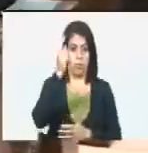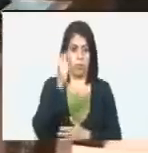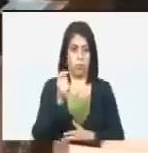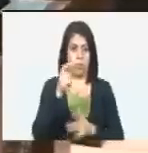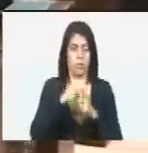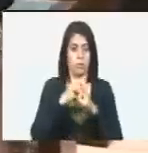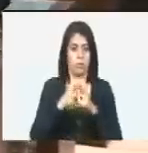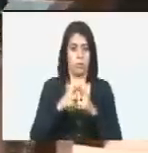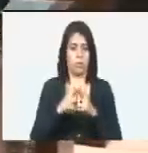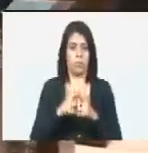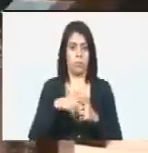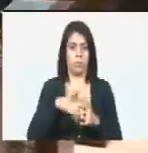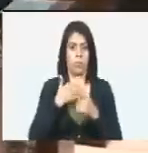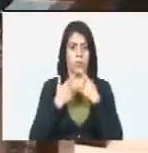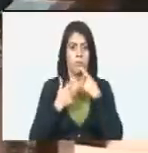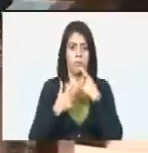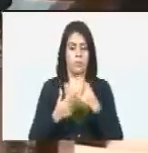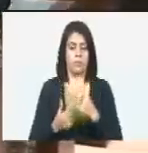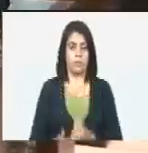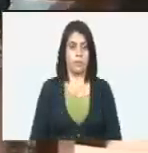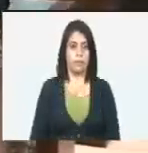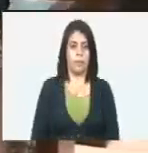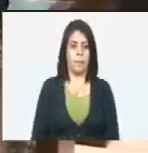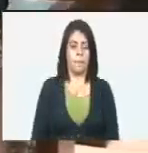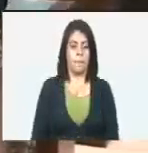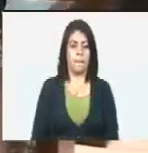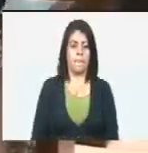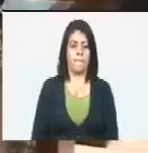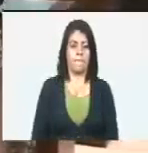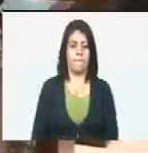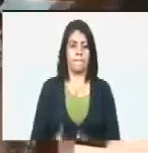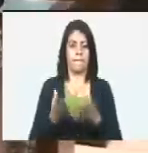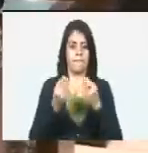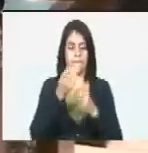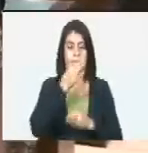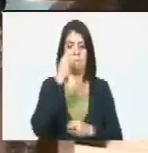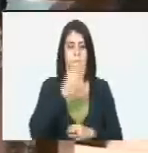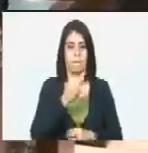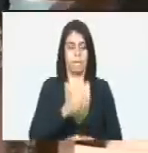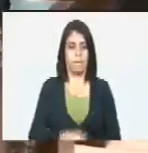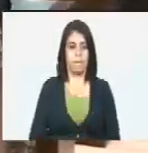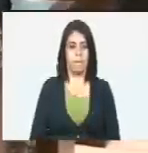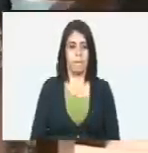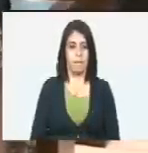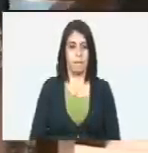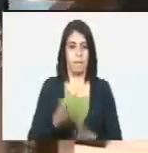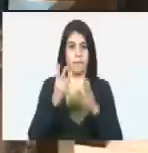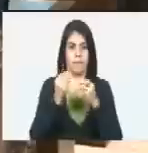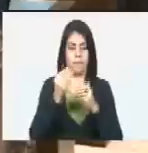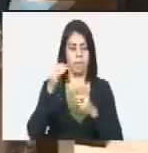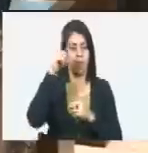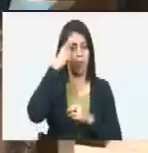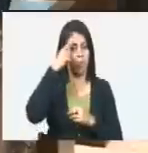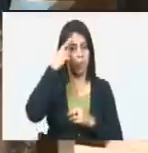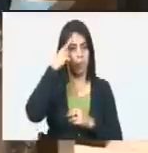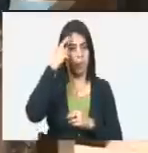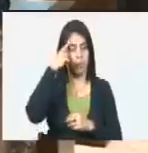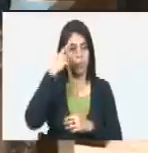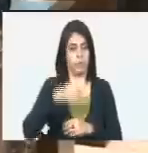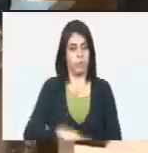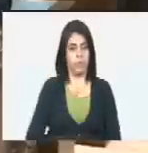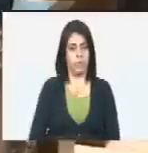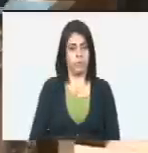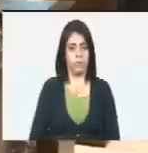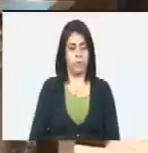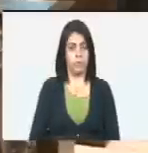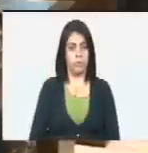puedo decirles con mucha seguridad, con mucha conciencia, que con